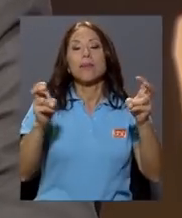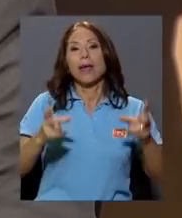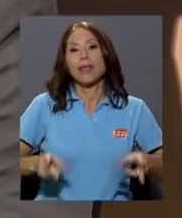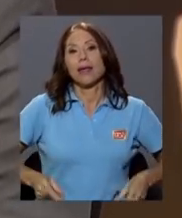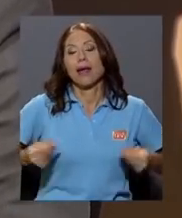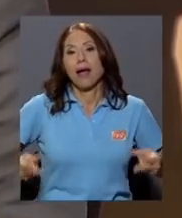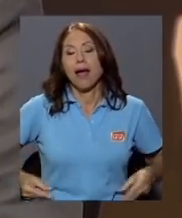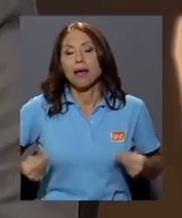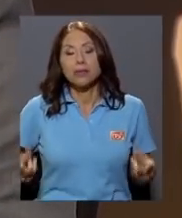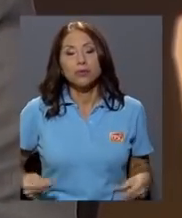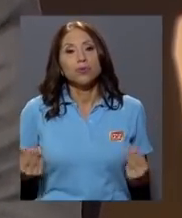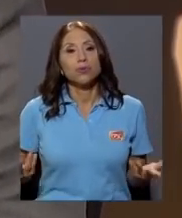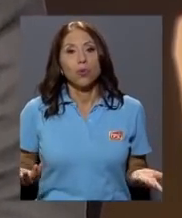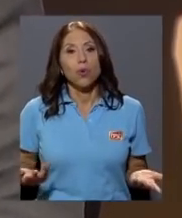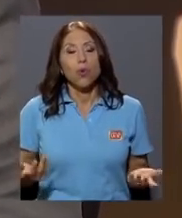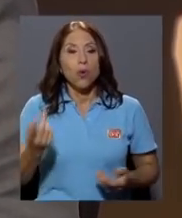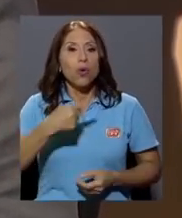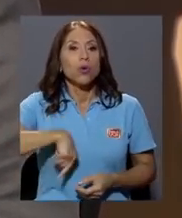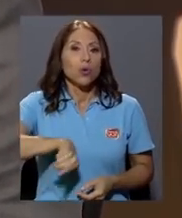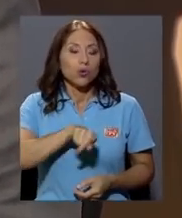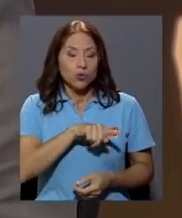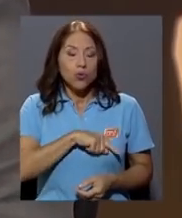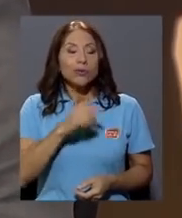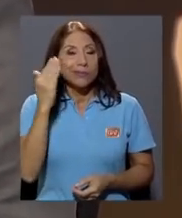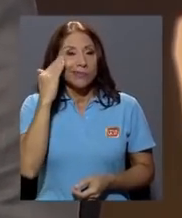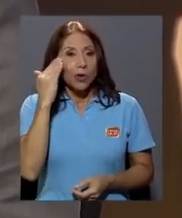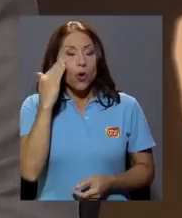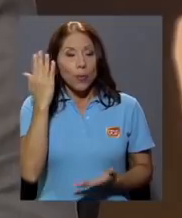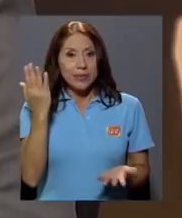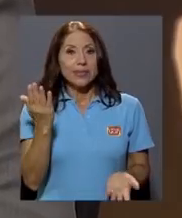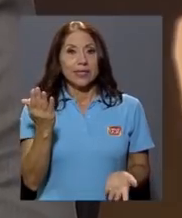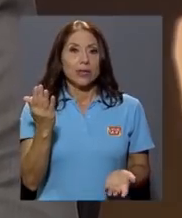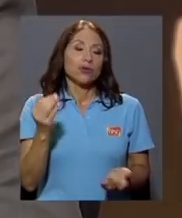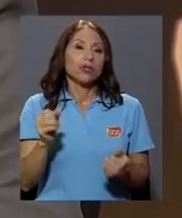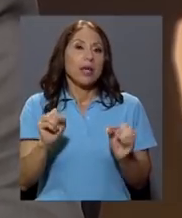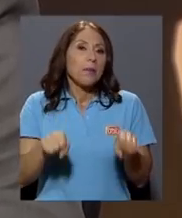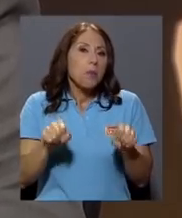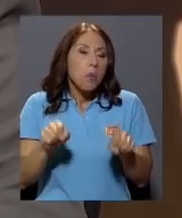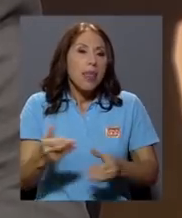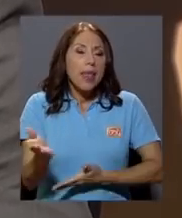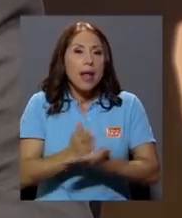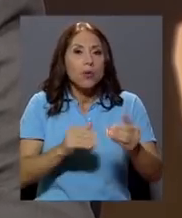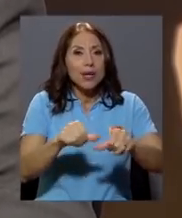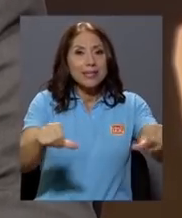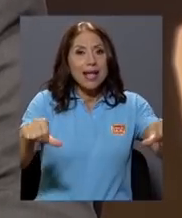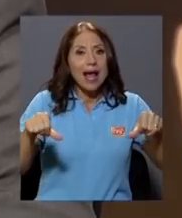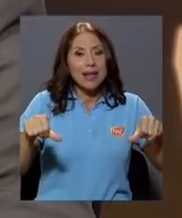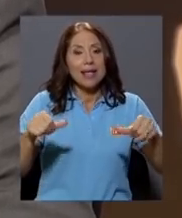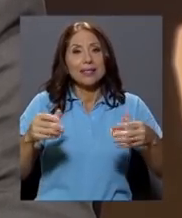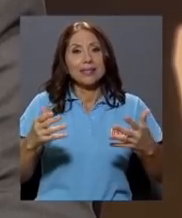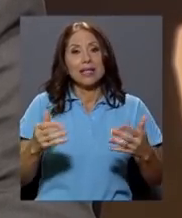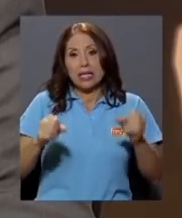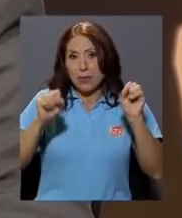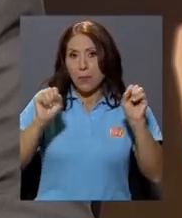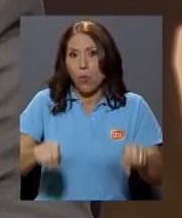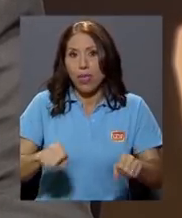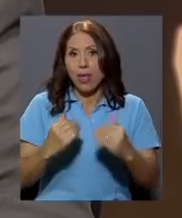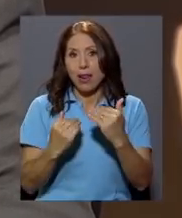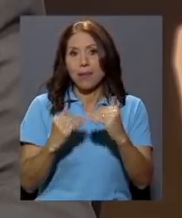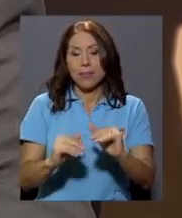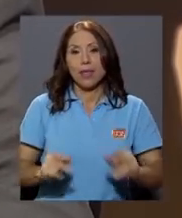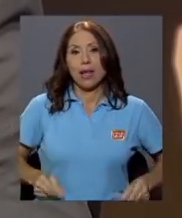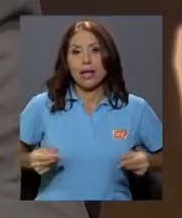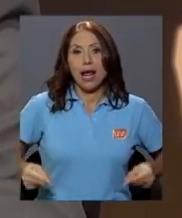materia de gasto particularmente, estamos convencidos de que efectivamente pueden haber áreas donde la contención de gasto sea